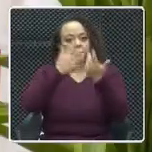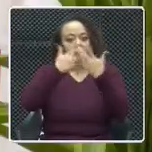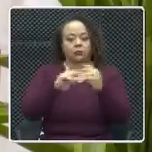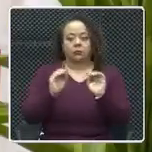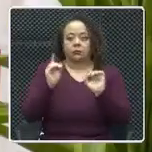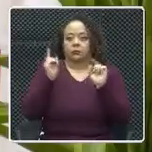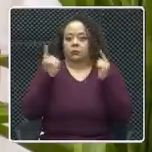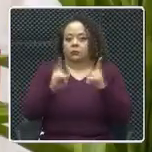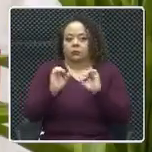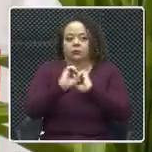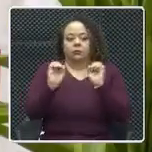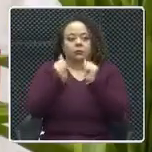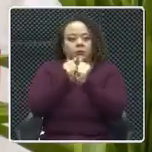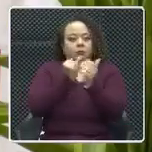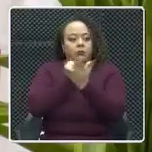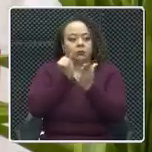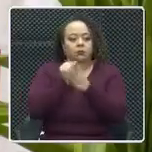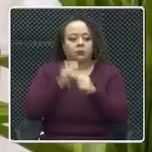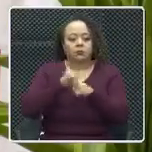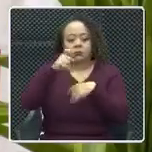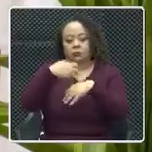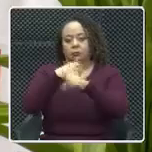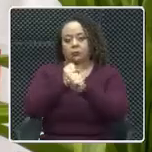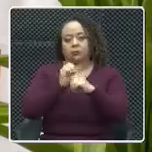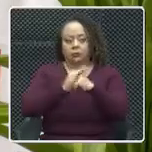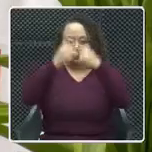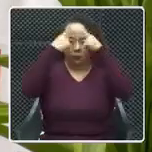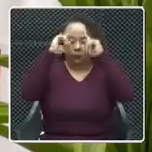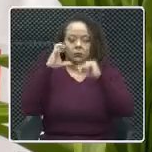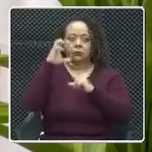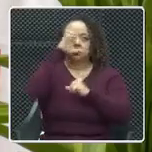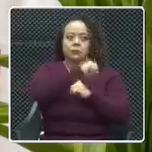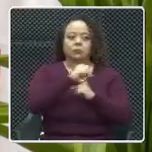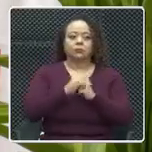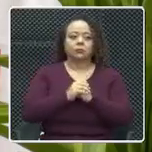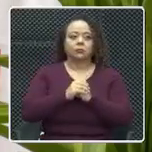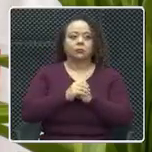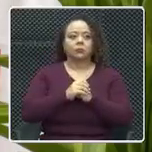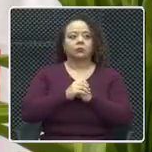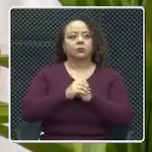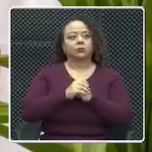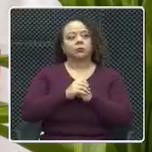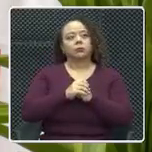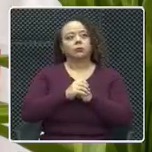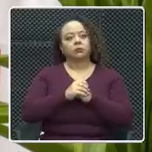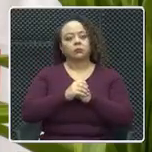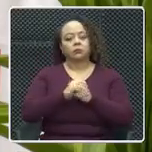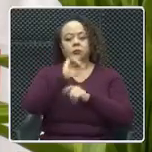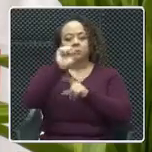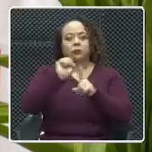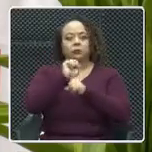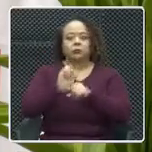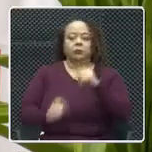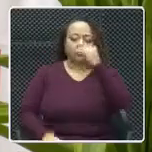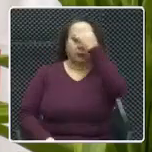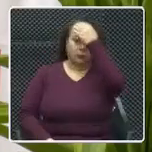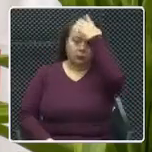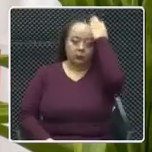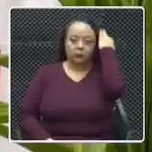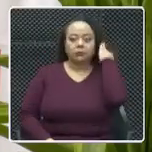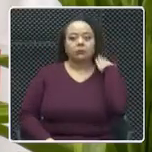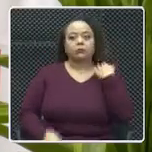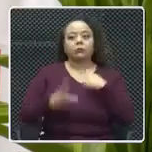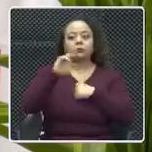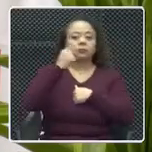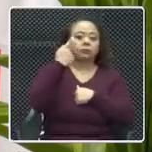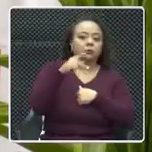uh-huh, la investigación correcto, que tenemos que realizar, logramos identificar uh-huh, la situación. Correcto. No identificamos ni el riesgo